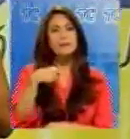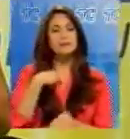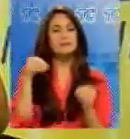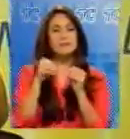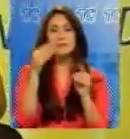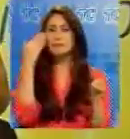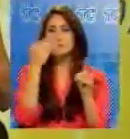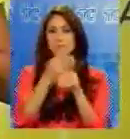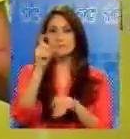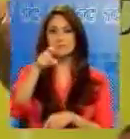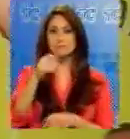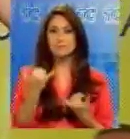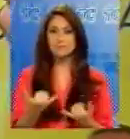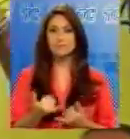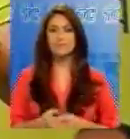desafío que ahora tenemos